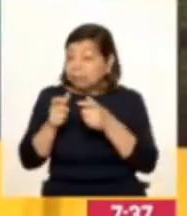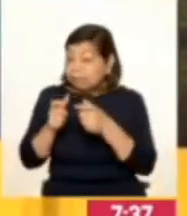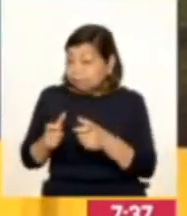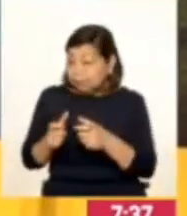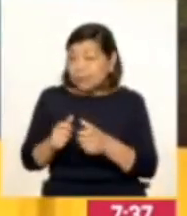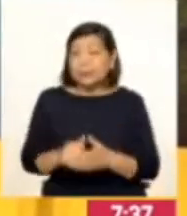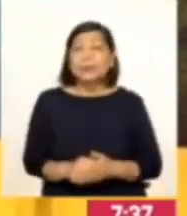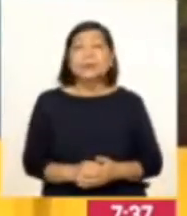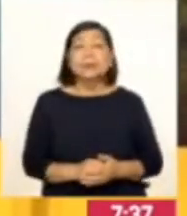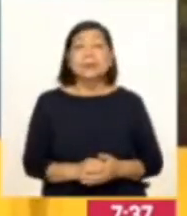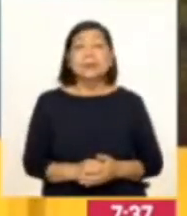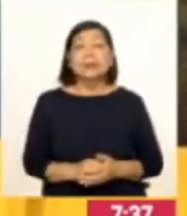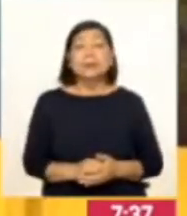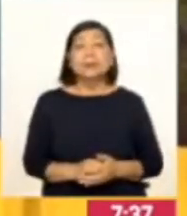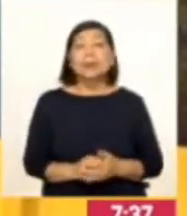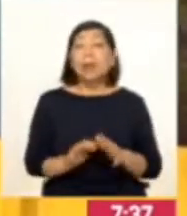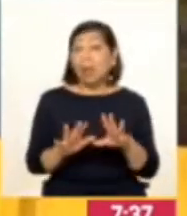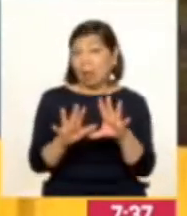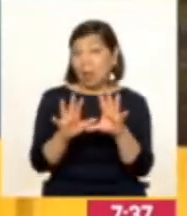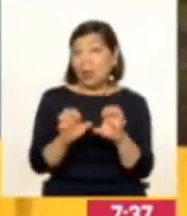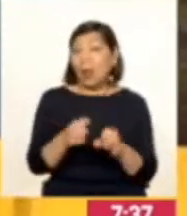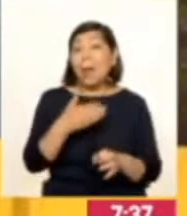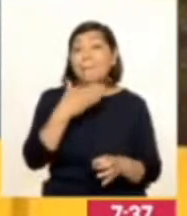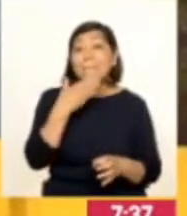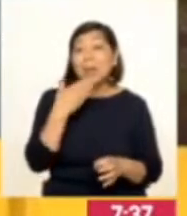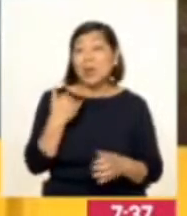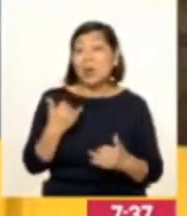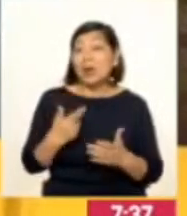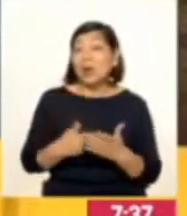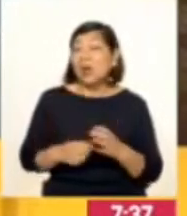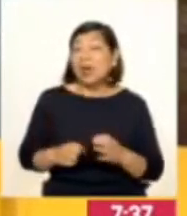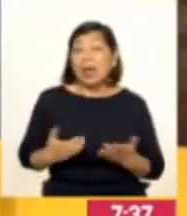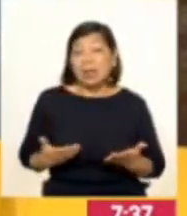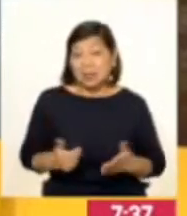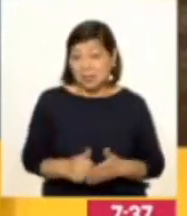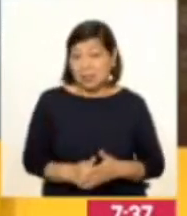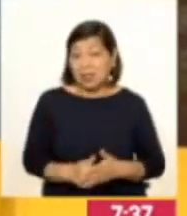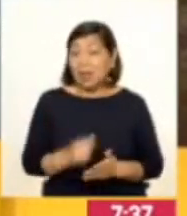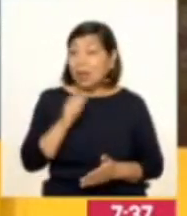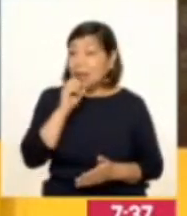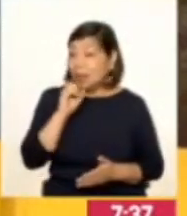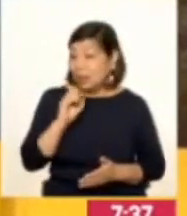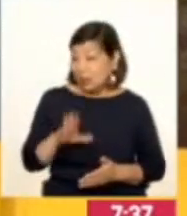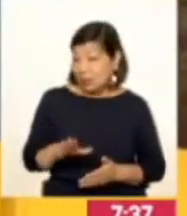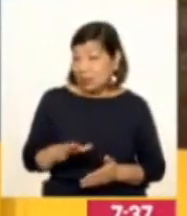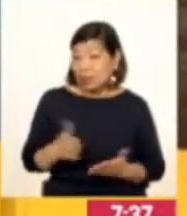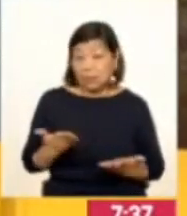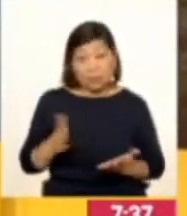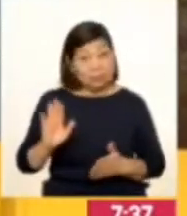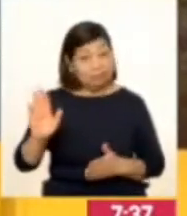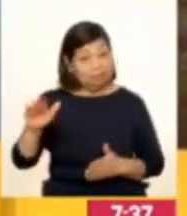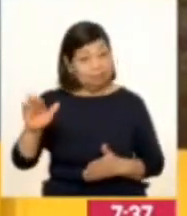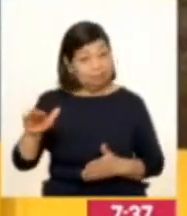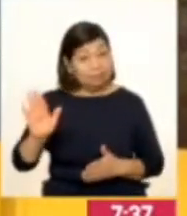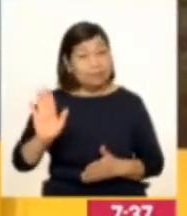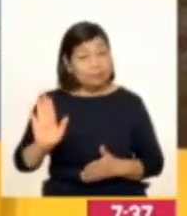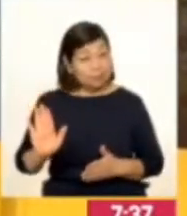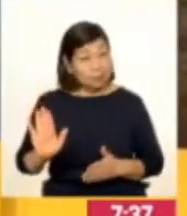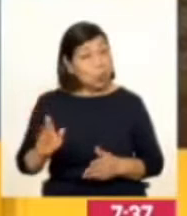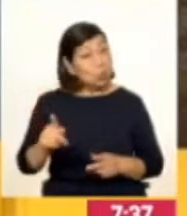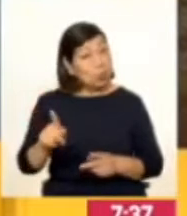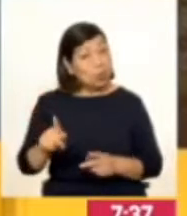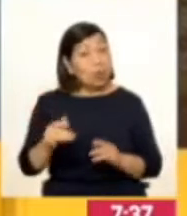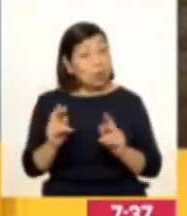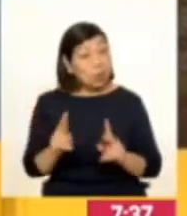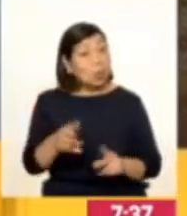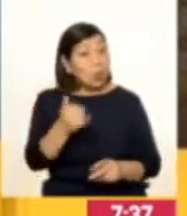no evaluar mejor lo que están haciendo O sea prácticamente le están diciendo hermanito hermanita no te